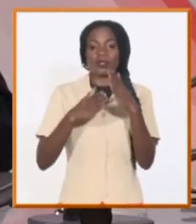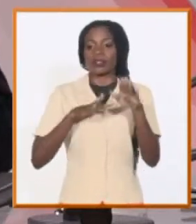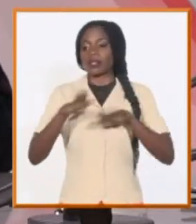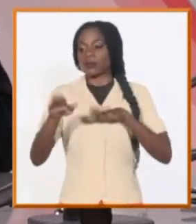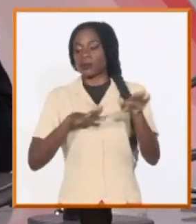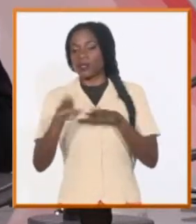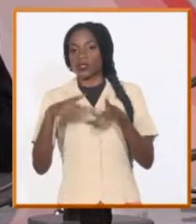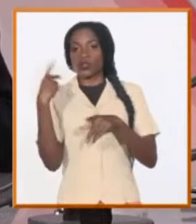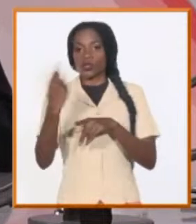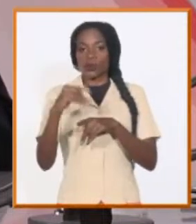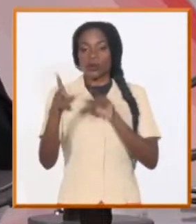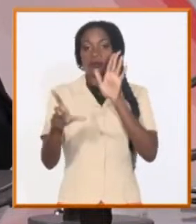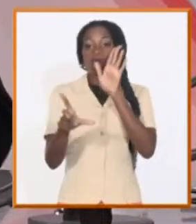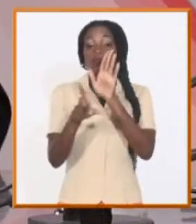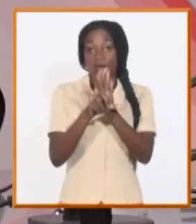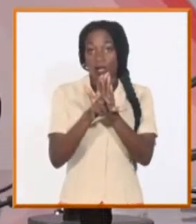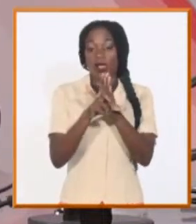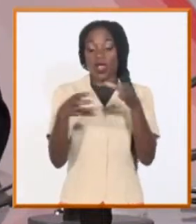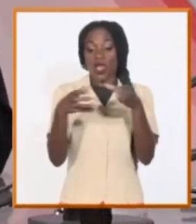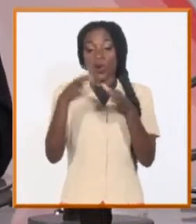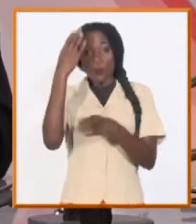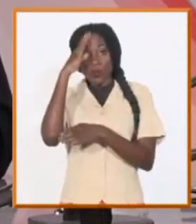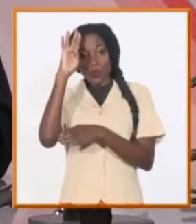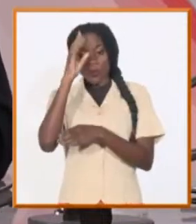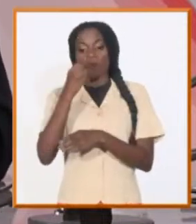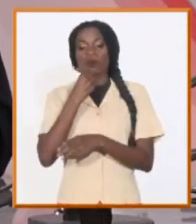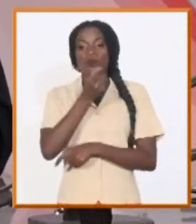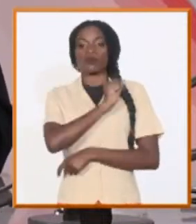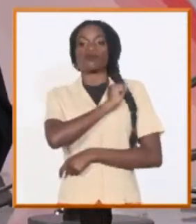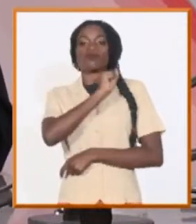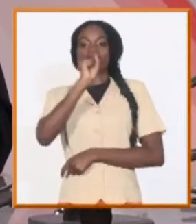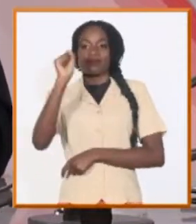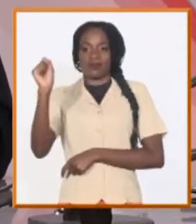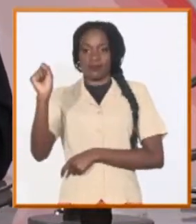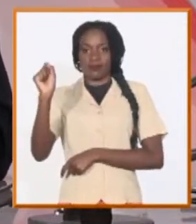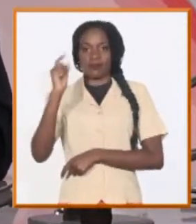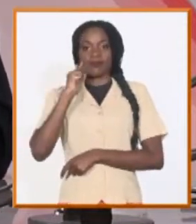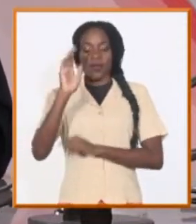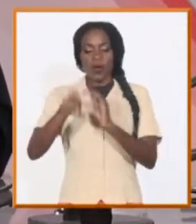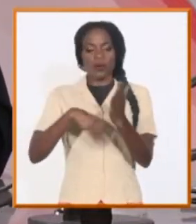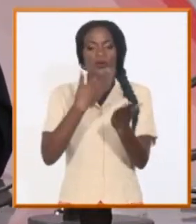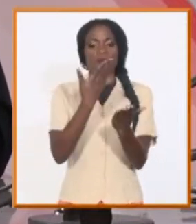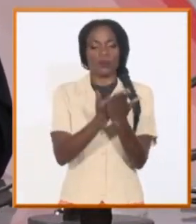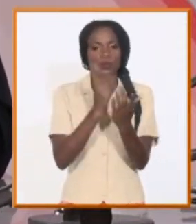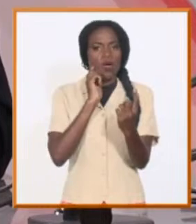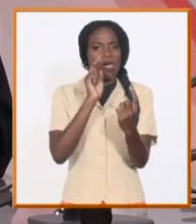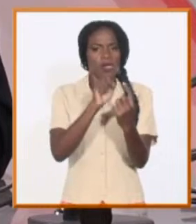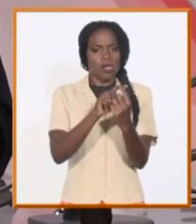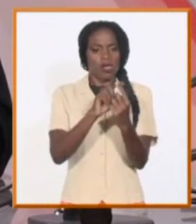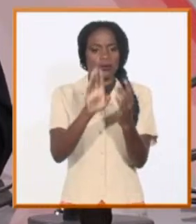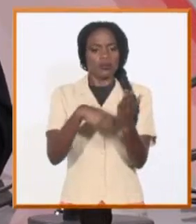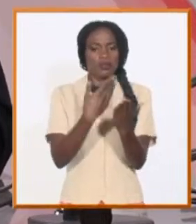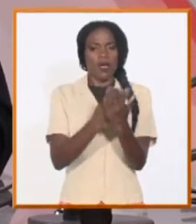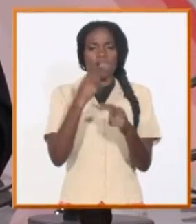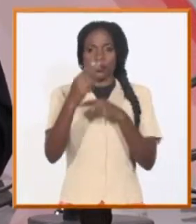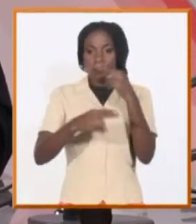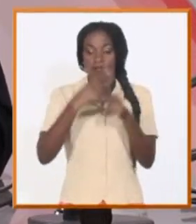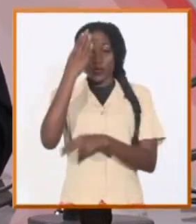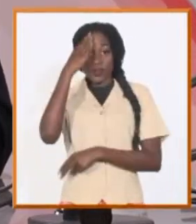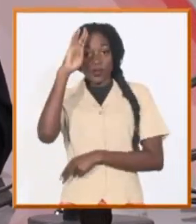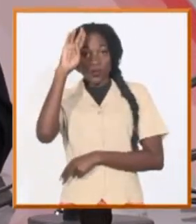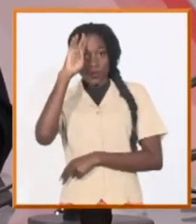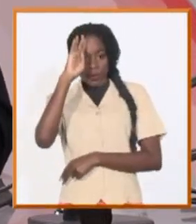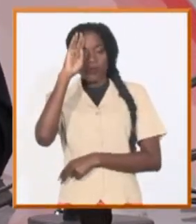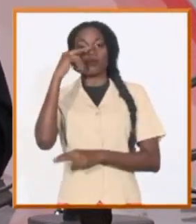de la delegación cubana, pues se logró sobrepasar el pronóstico que se había hecho previamente y Cuba